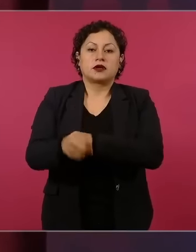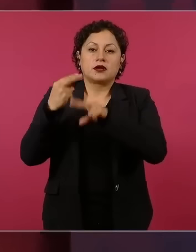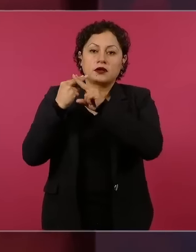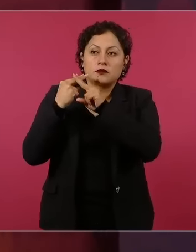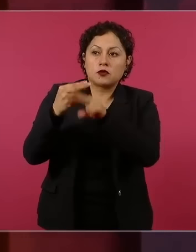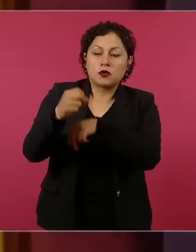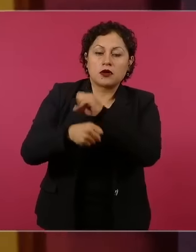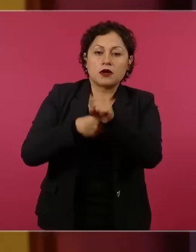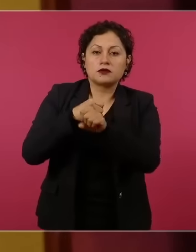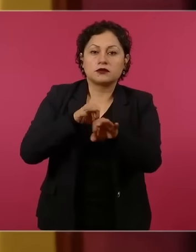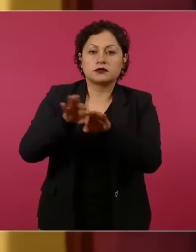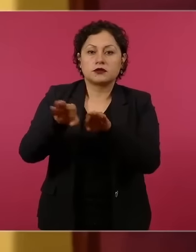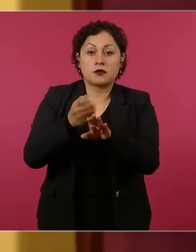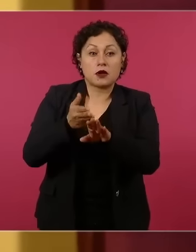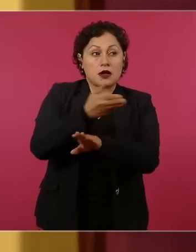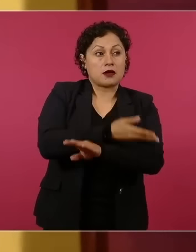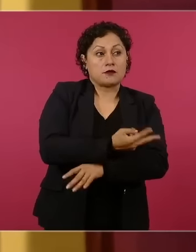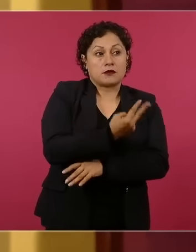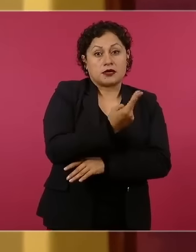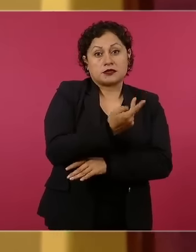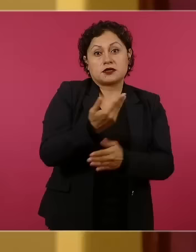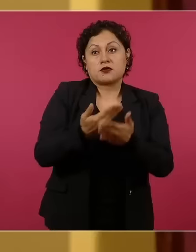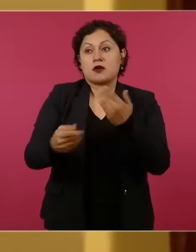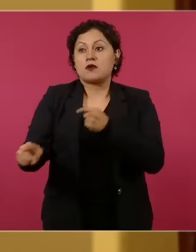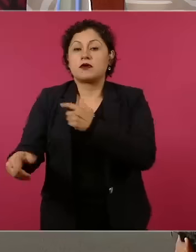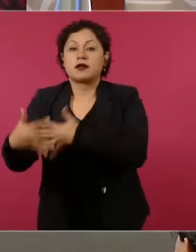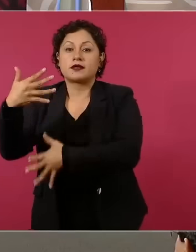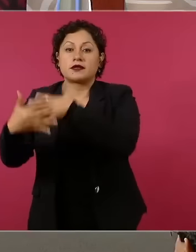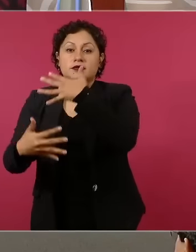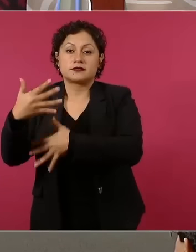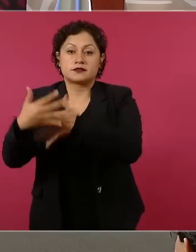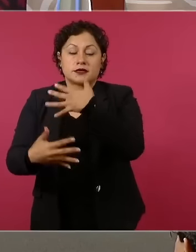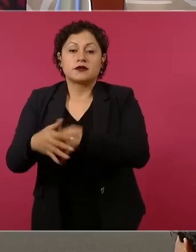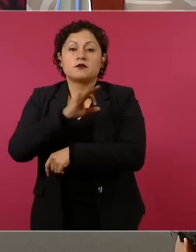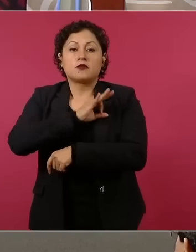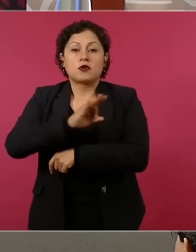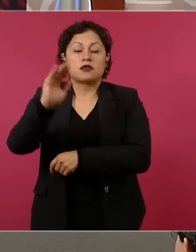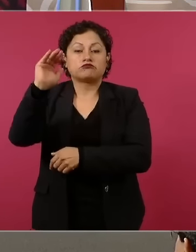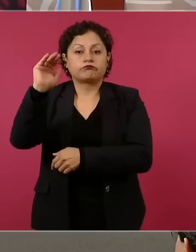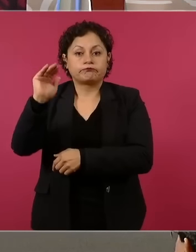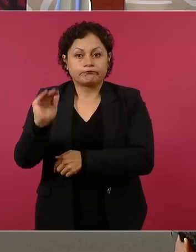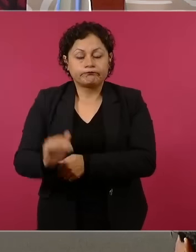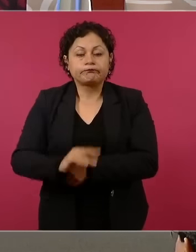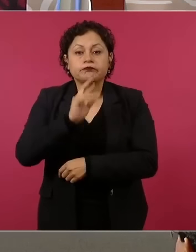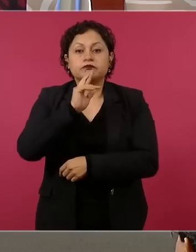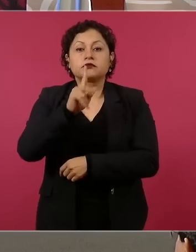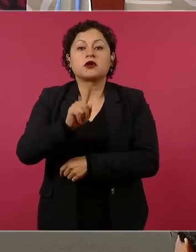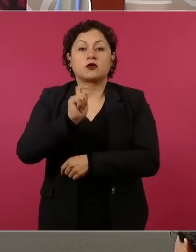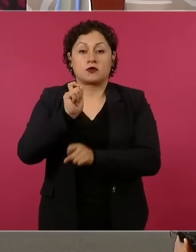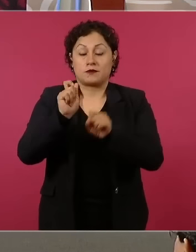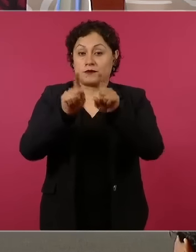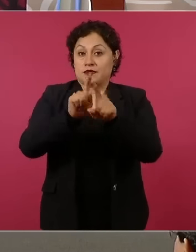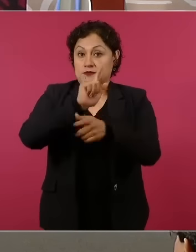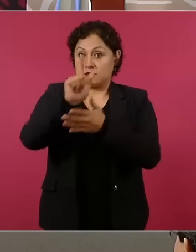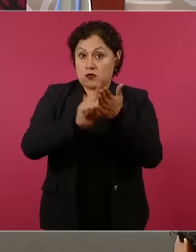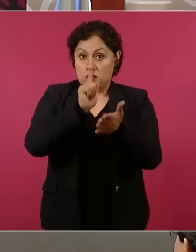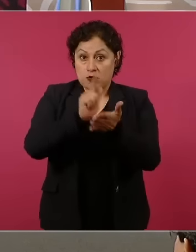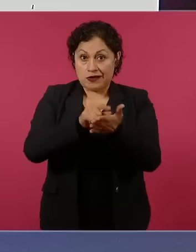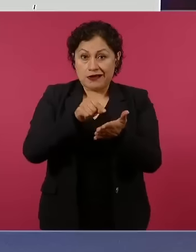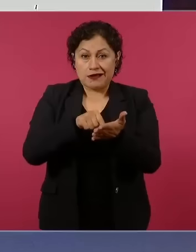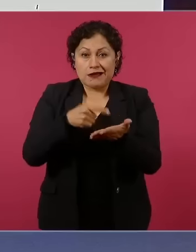15 años con incrementos progresivos. ¿Cuáles fueron los efectos de la reforma? En el mismo ejemplo,